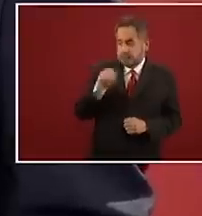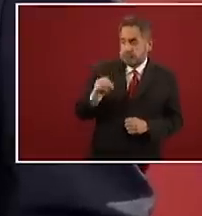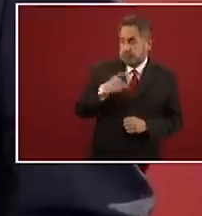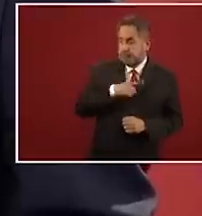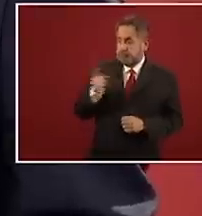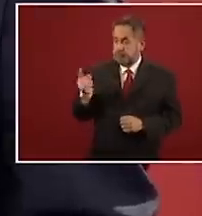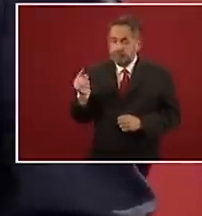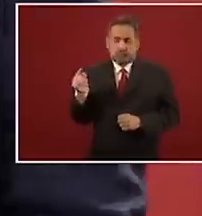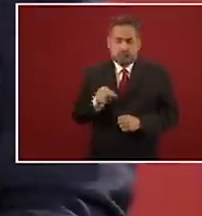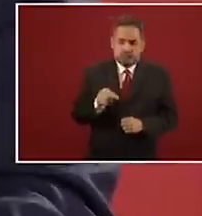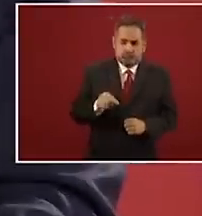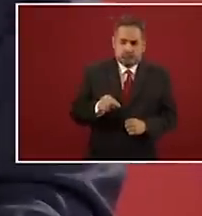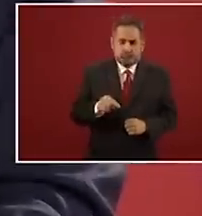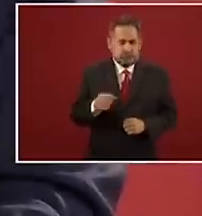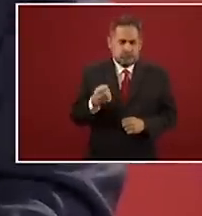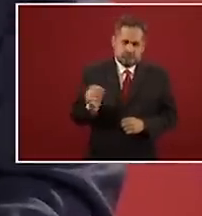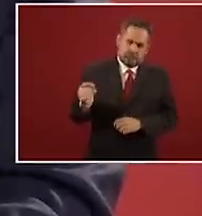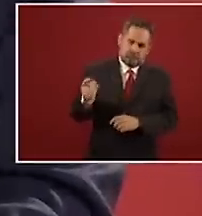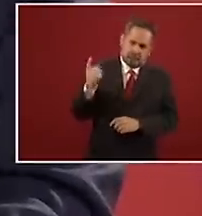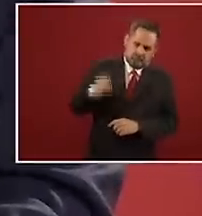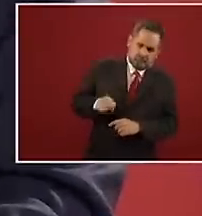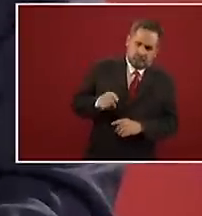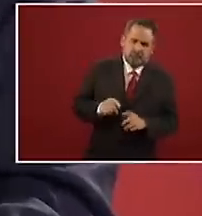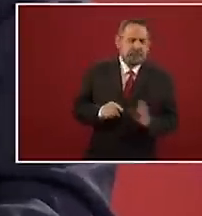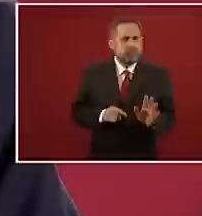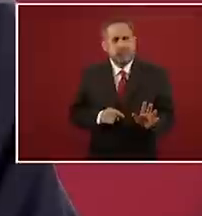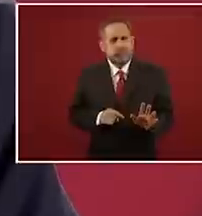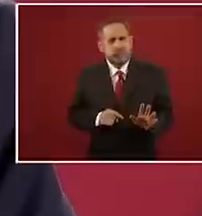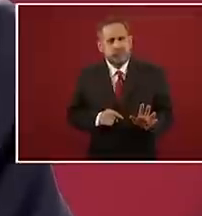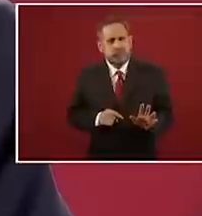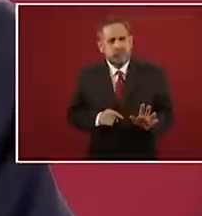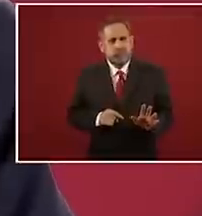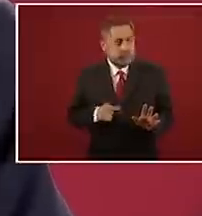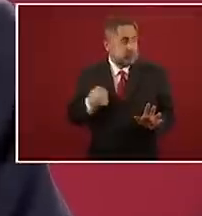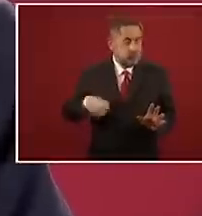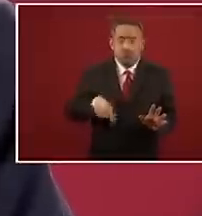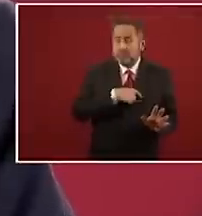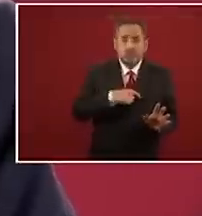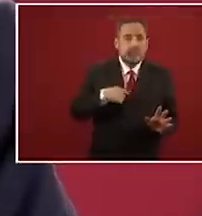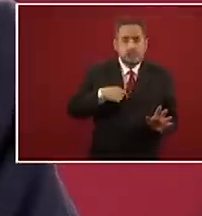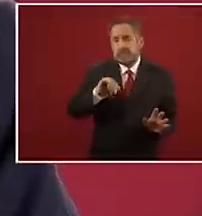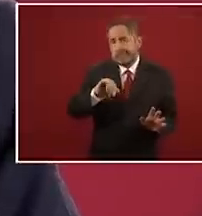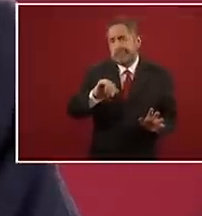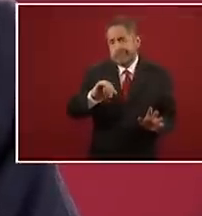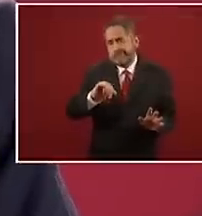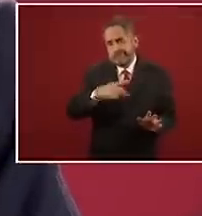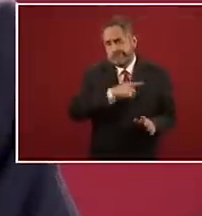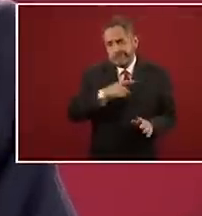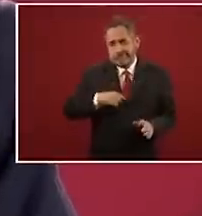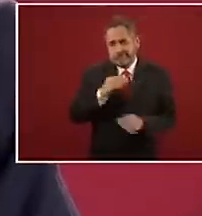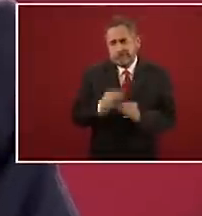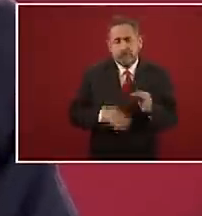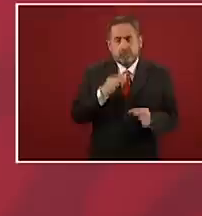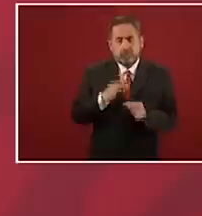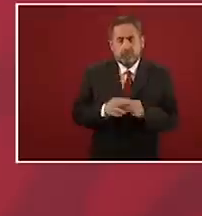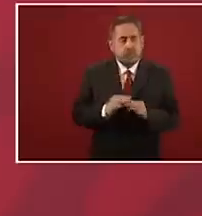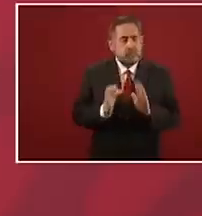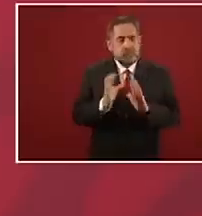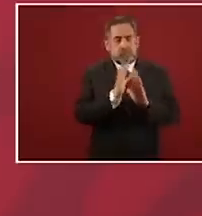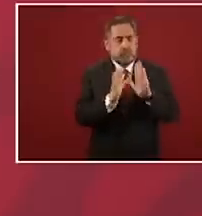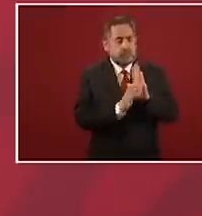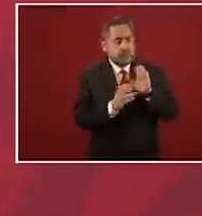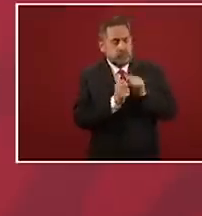obligatorio, no es por la fuerza. Nosotros sí tenemos que cumplir lo que establece la